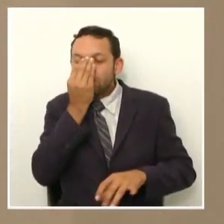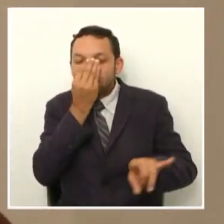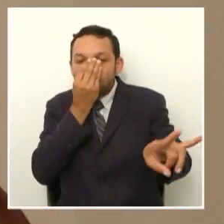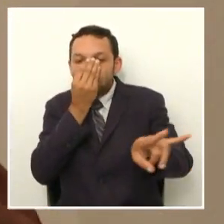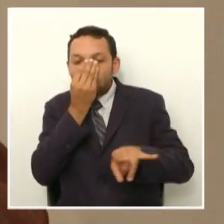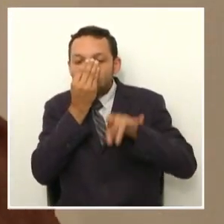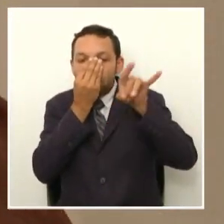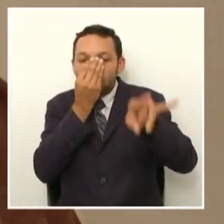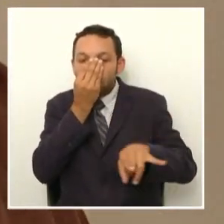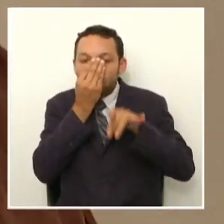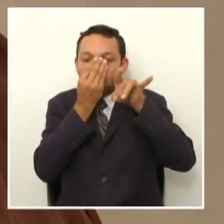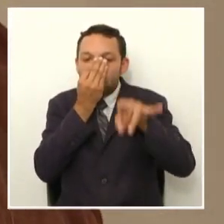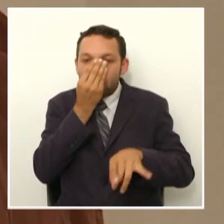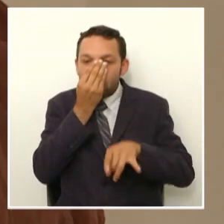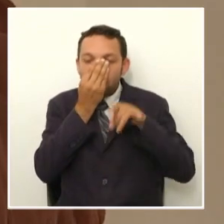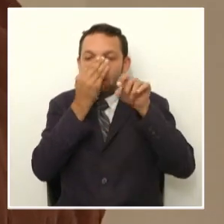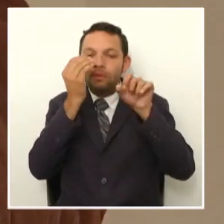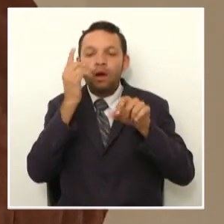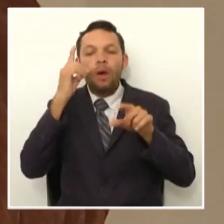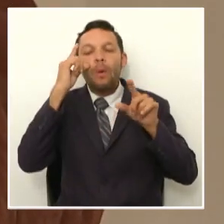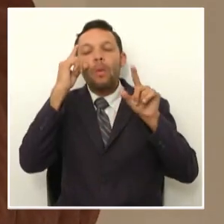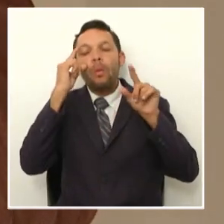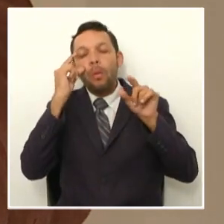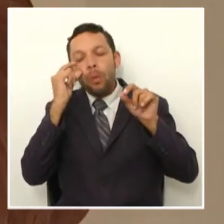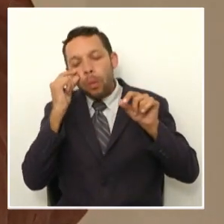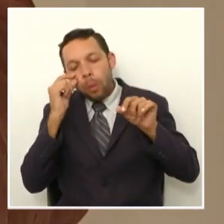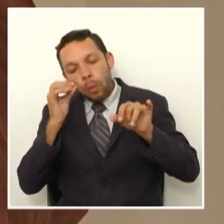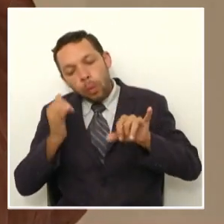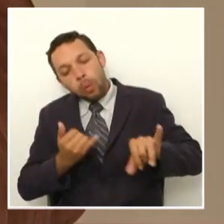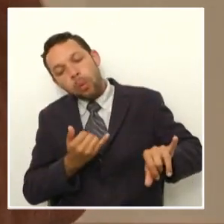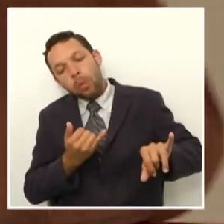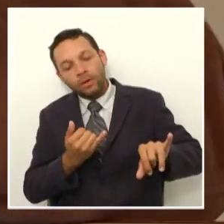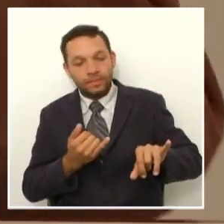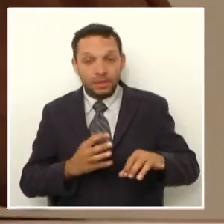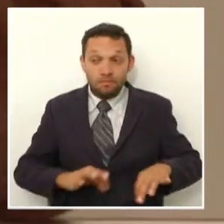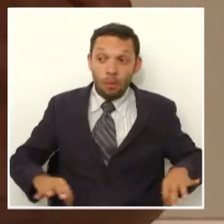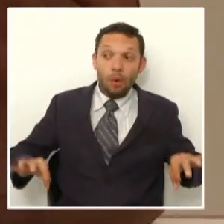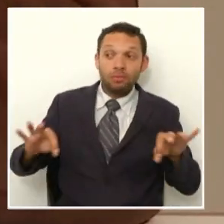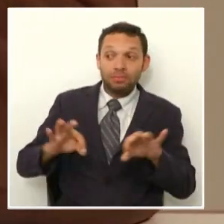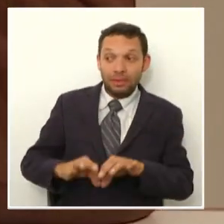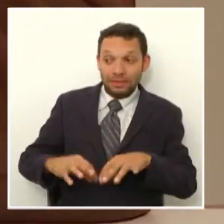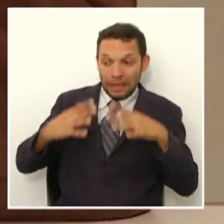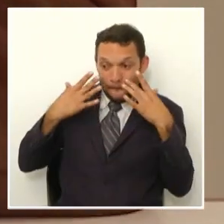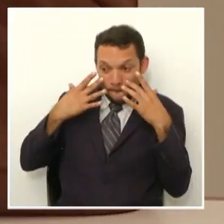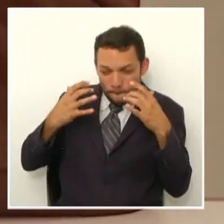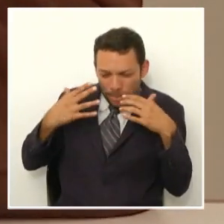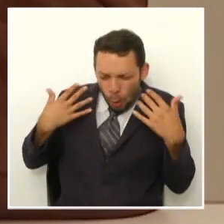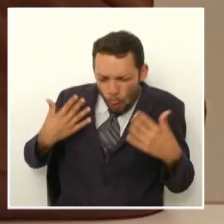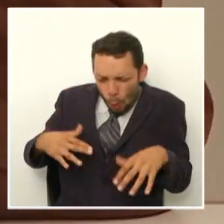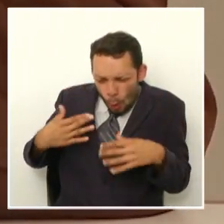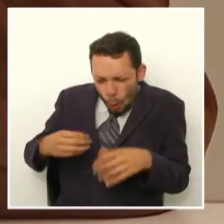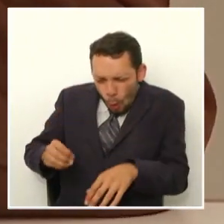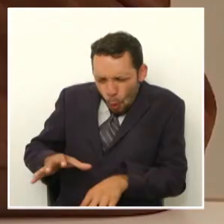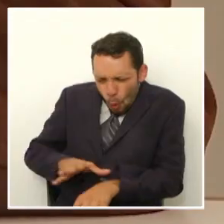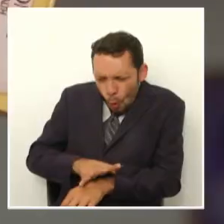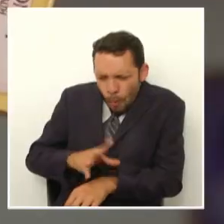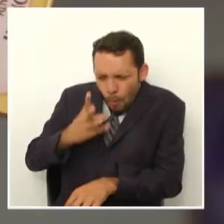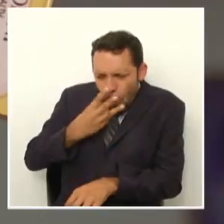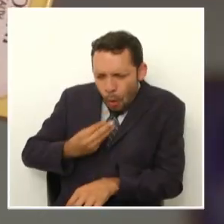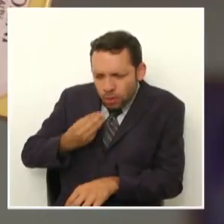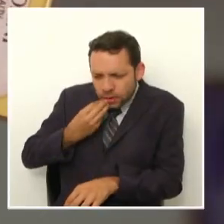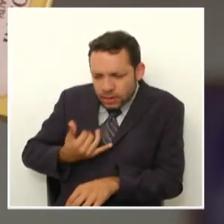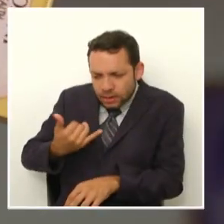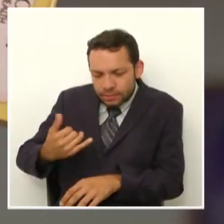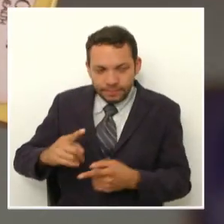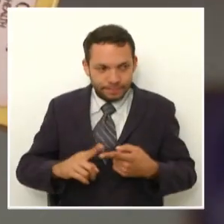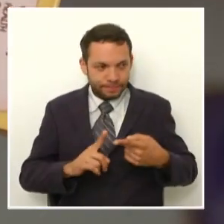anestesiaba. Este es un equipo histórico de gran importancia, ¿no? Y una verdadera reliquia.